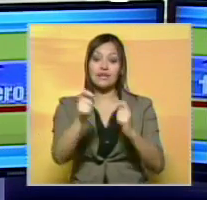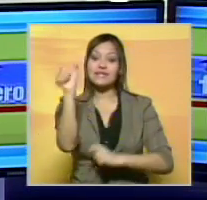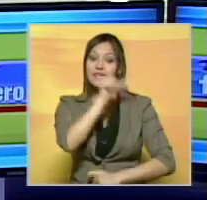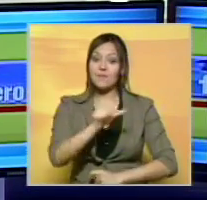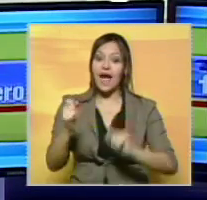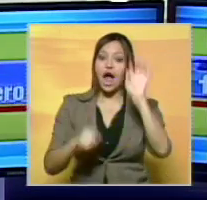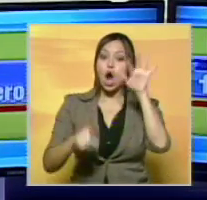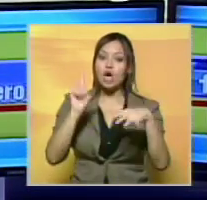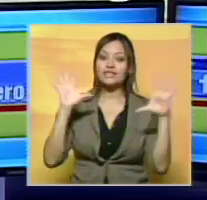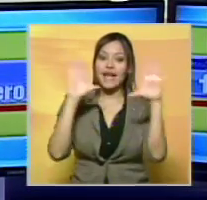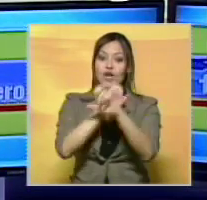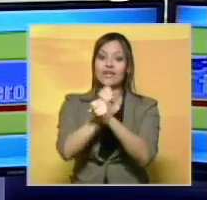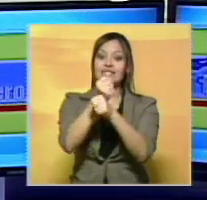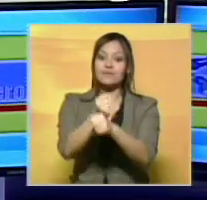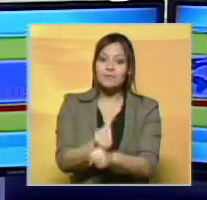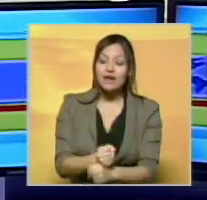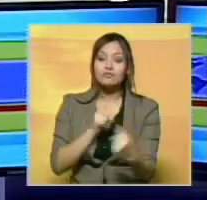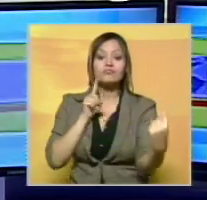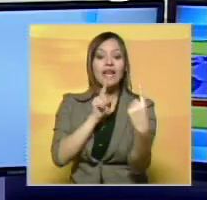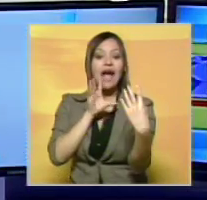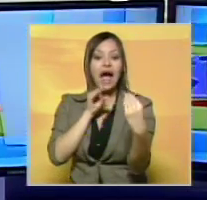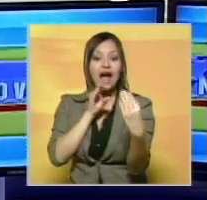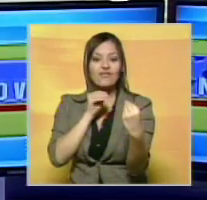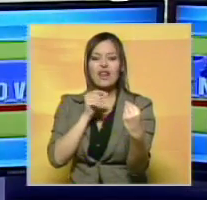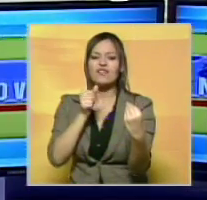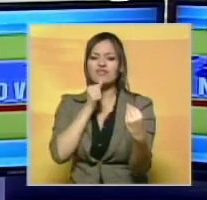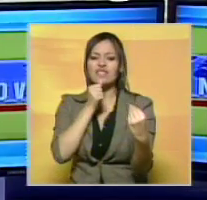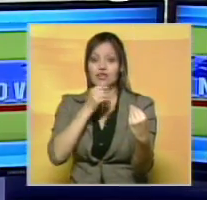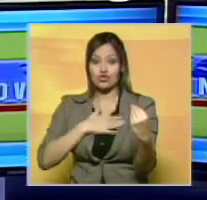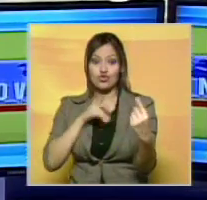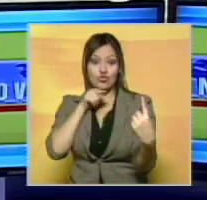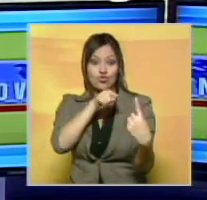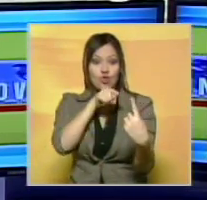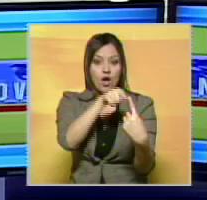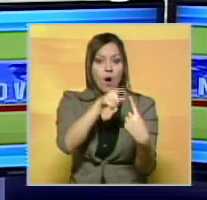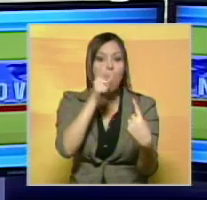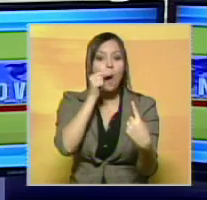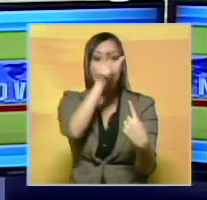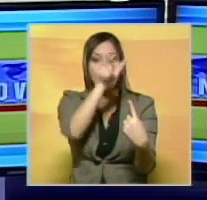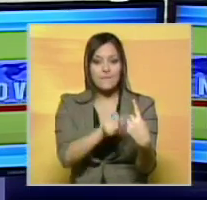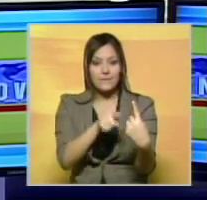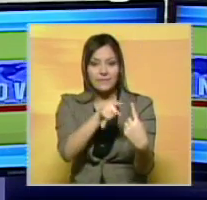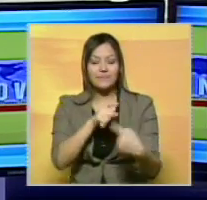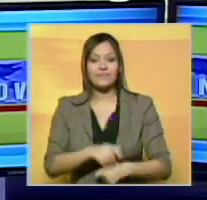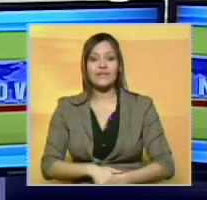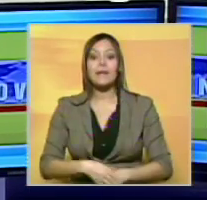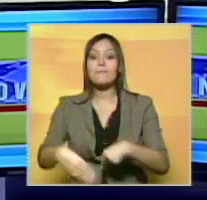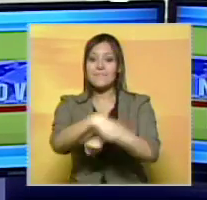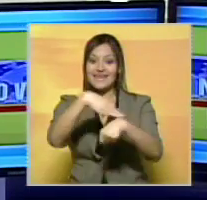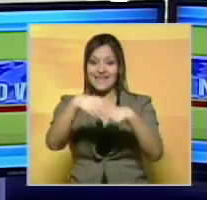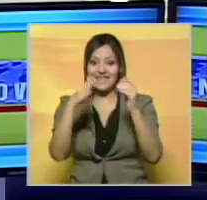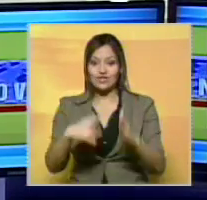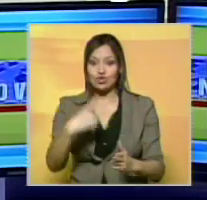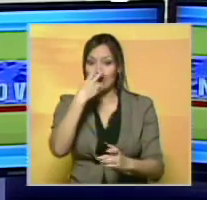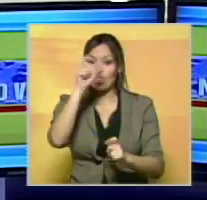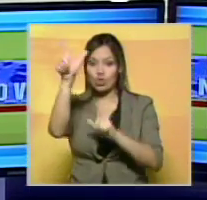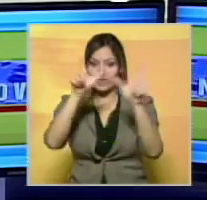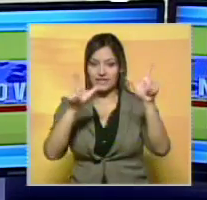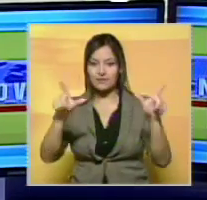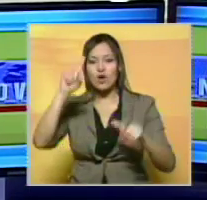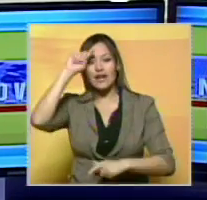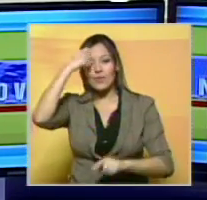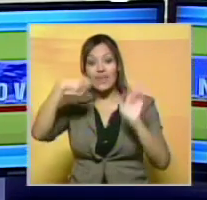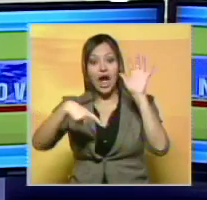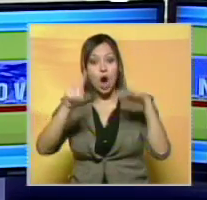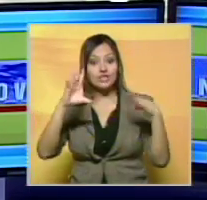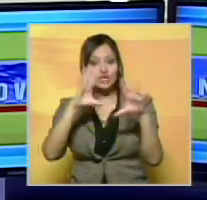las 11 de la noche los espero en la conversación que voy a sostener con Andrés Izarra, el ministro del Turismo. Recuerden,